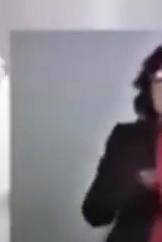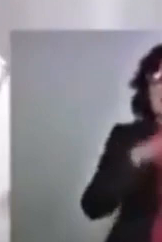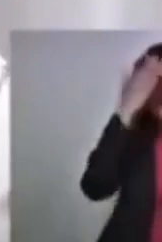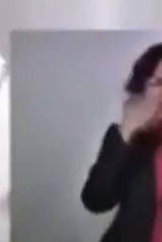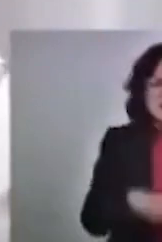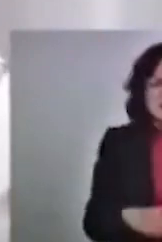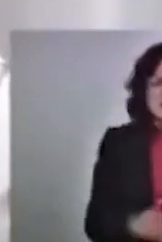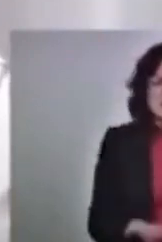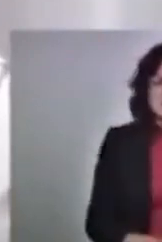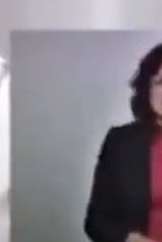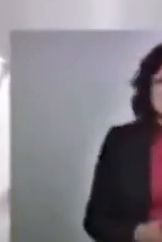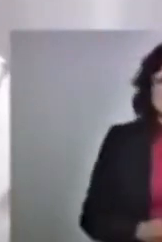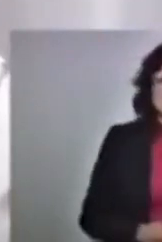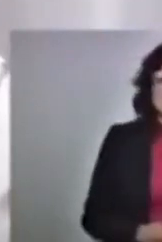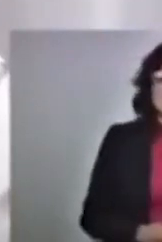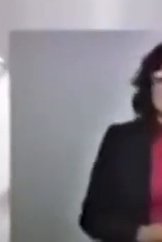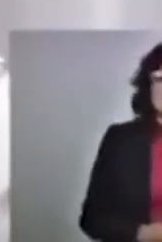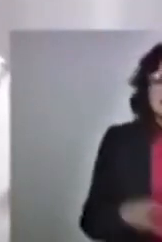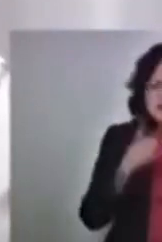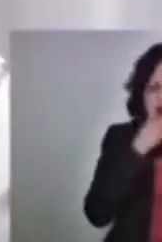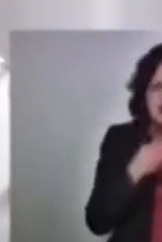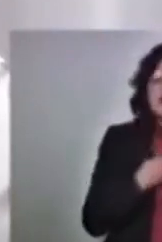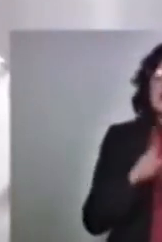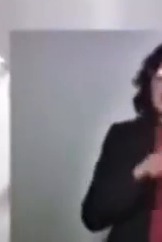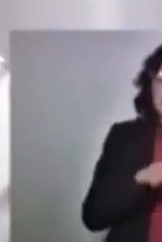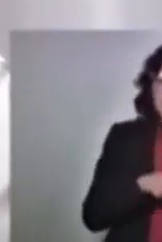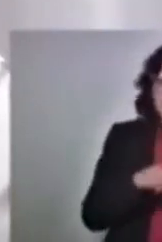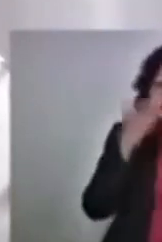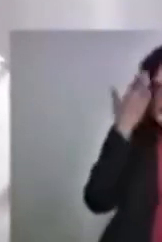200%? Dame tu fuente.